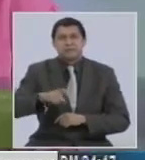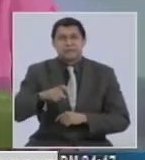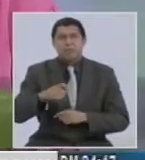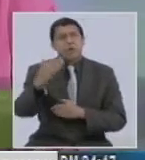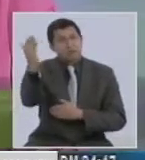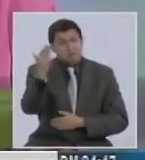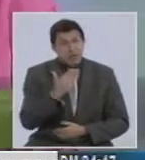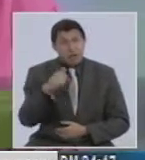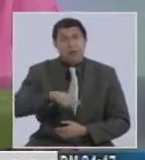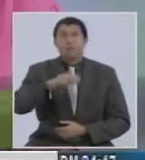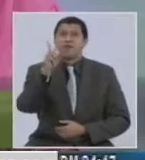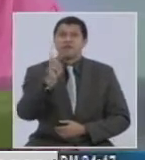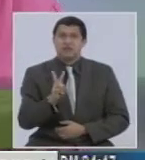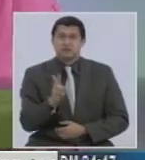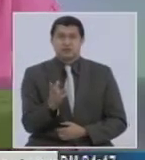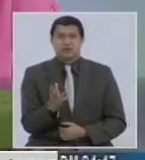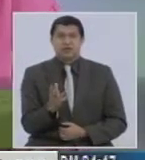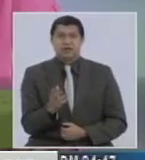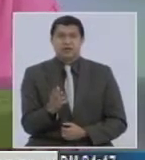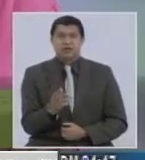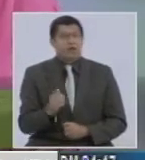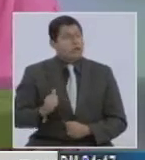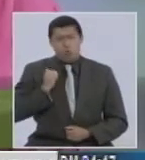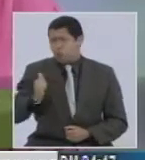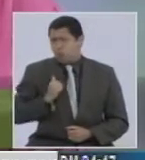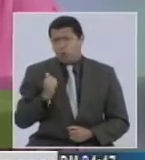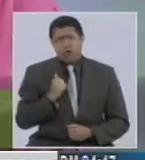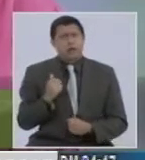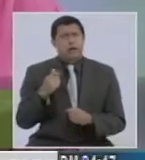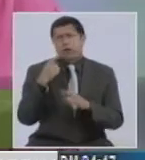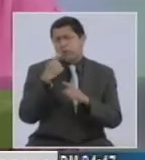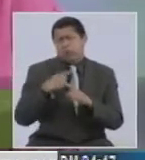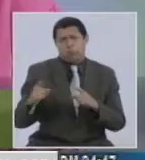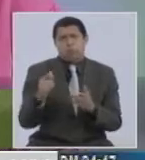traiga al país los medicamentos de donde sea, sean genéricos,